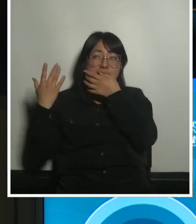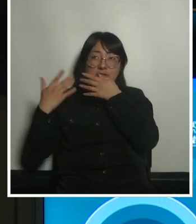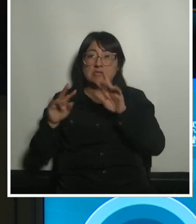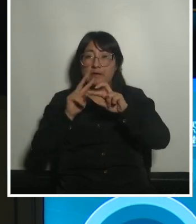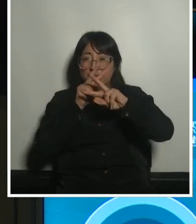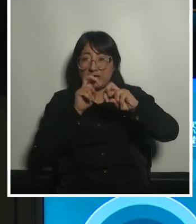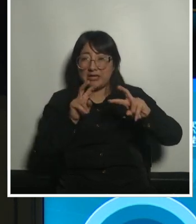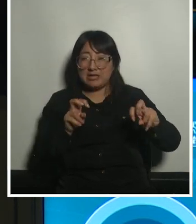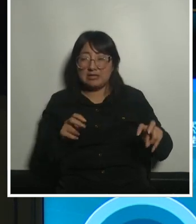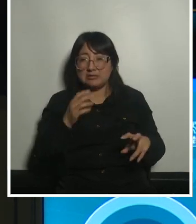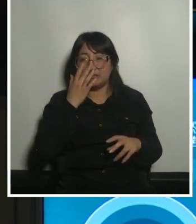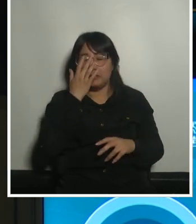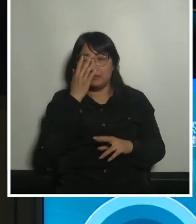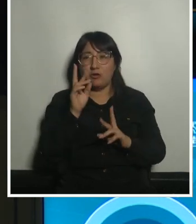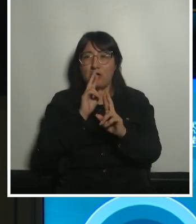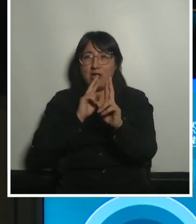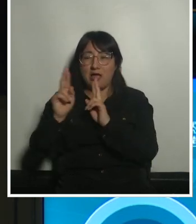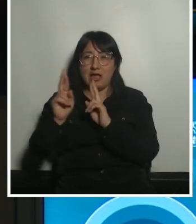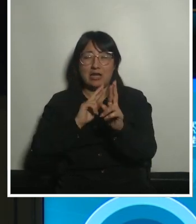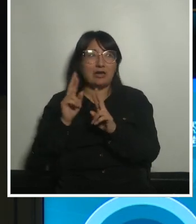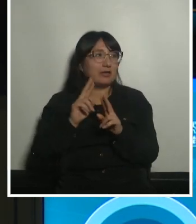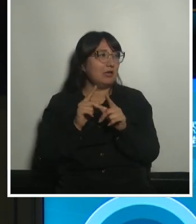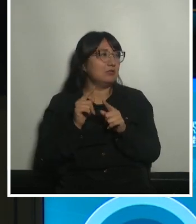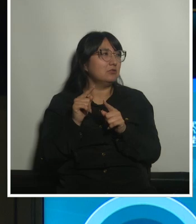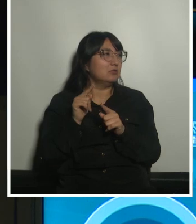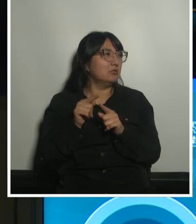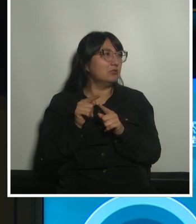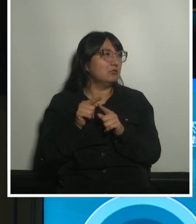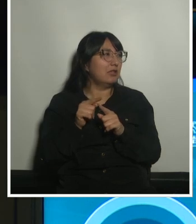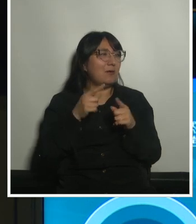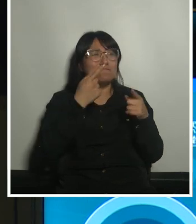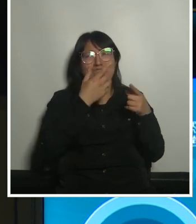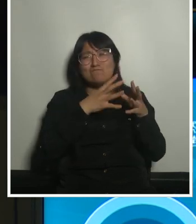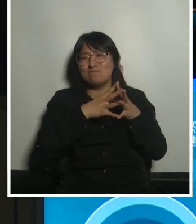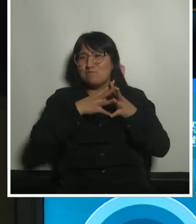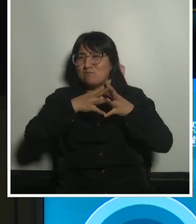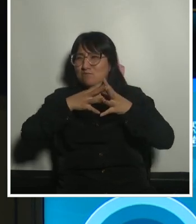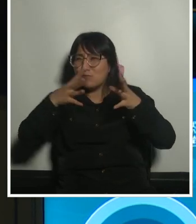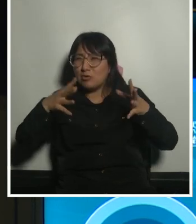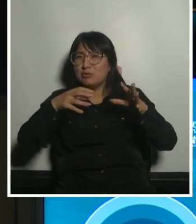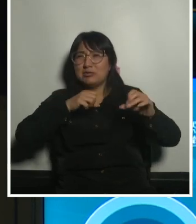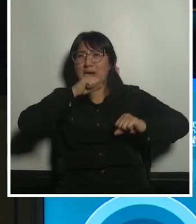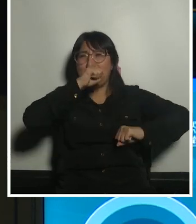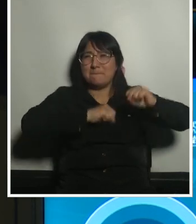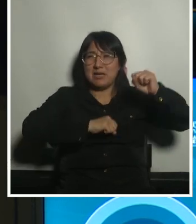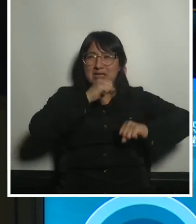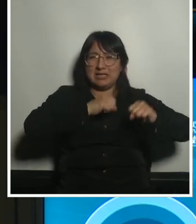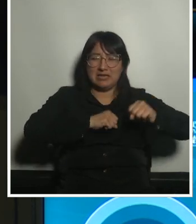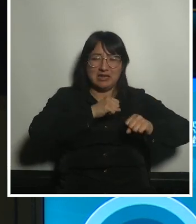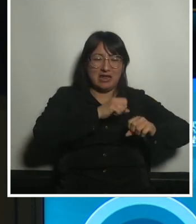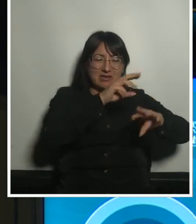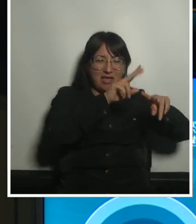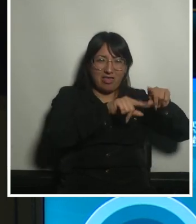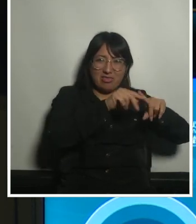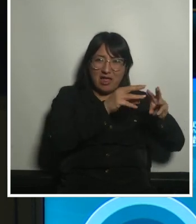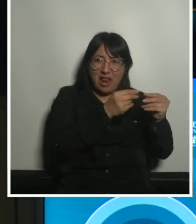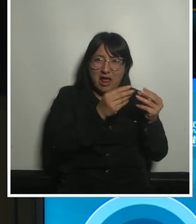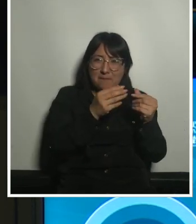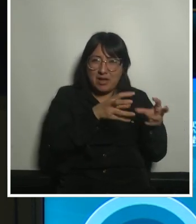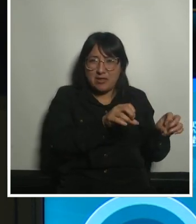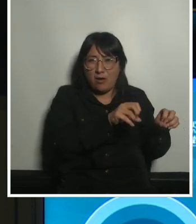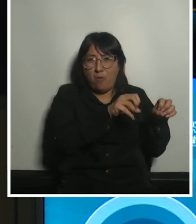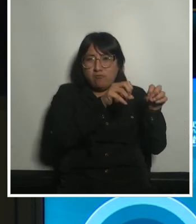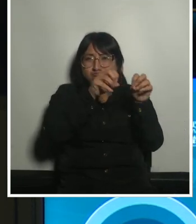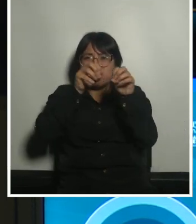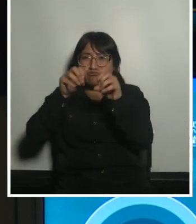analizando en cuanto a la relación de multihazard, muchas actividades de maquinaria extrayendo arena en la playa de Escuadrón, eso también se